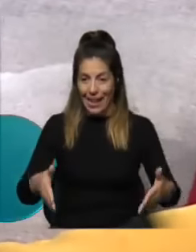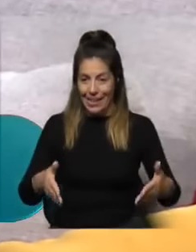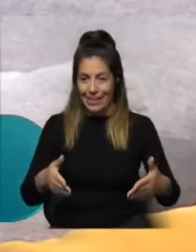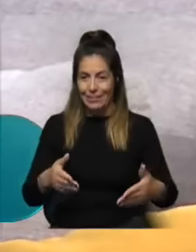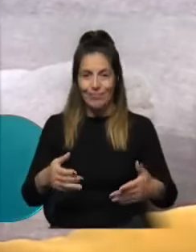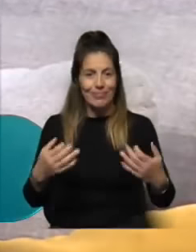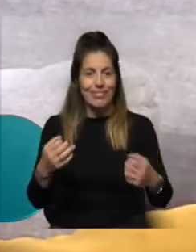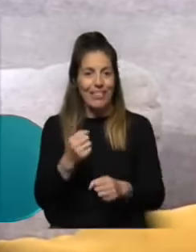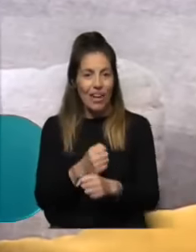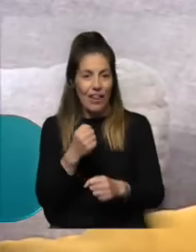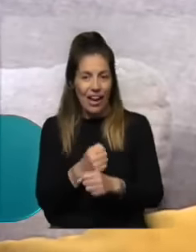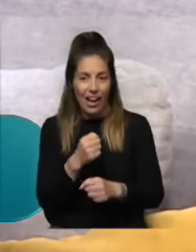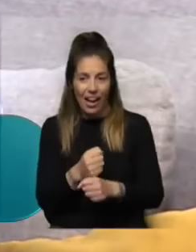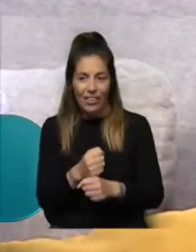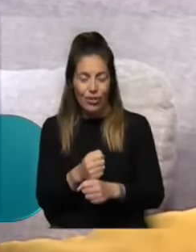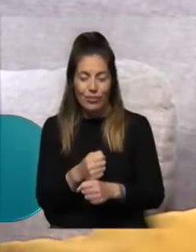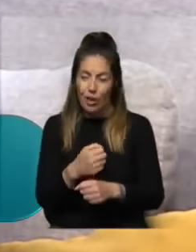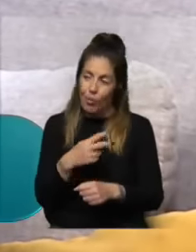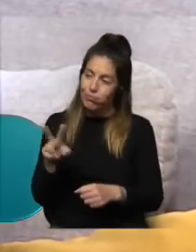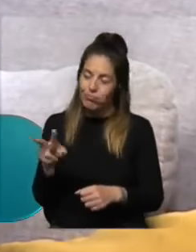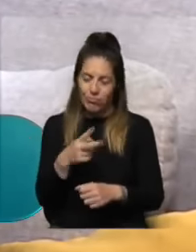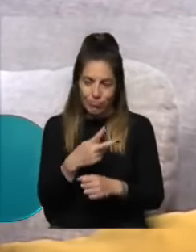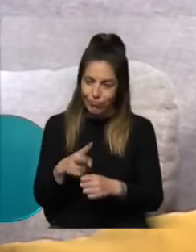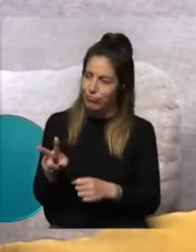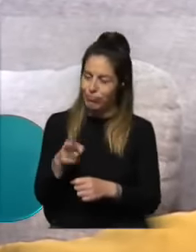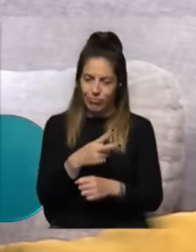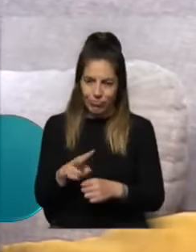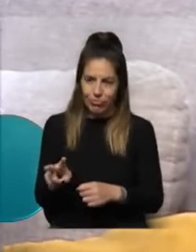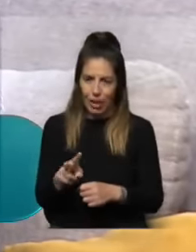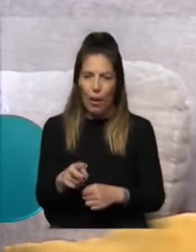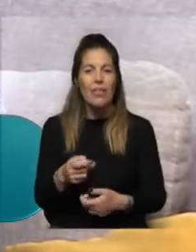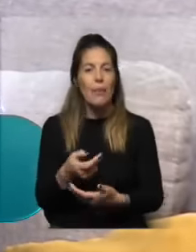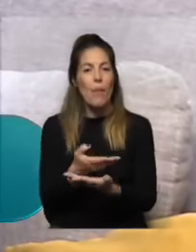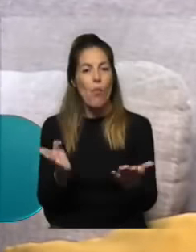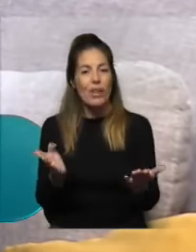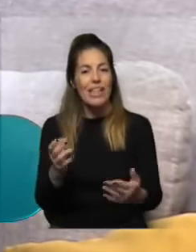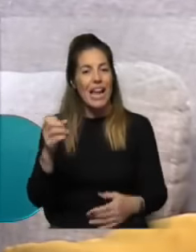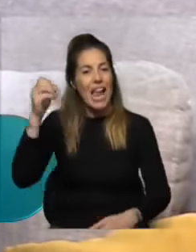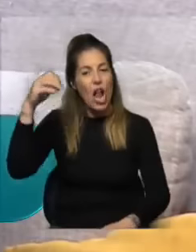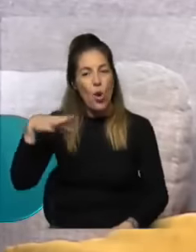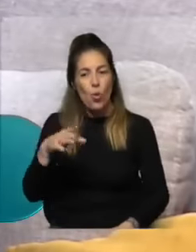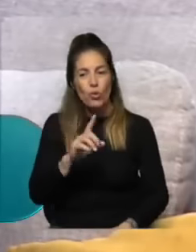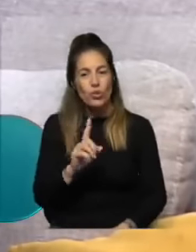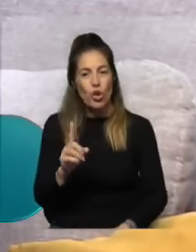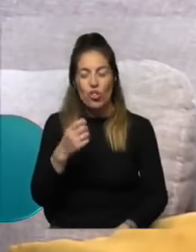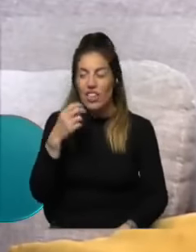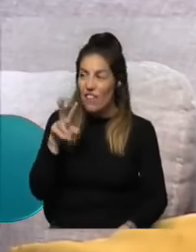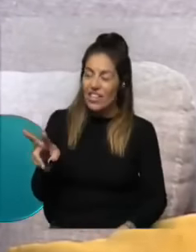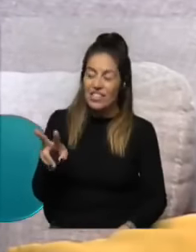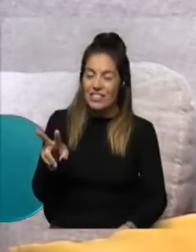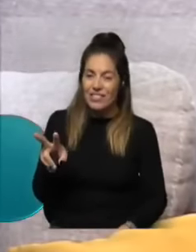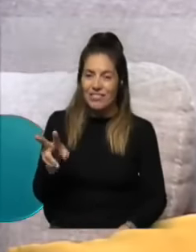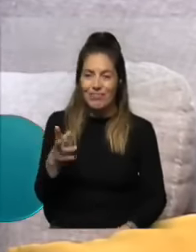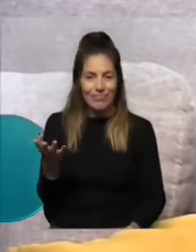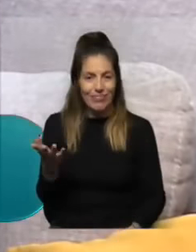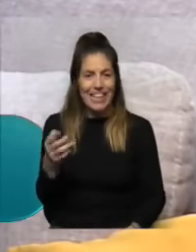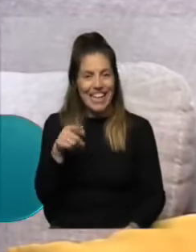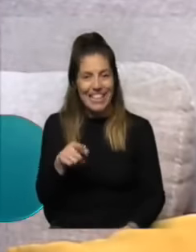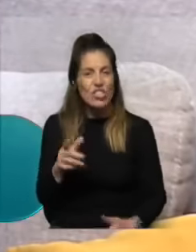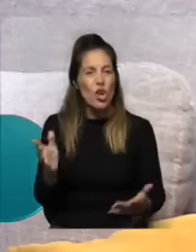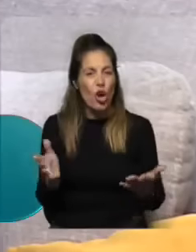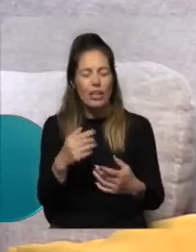estás trabajando y es un llamador permanente. El movimiento refleja la luz, lo que está reflejando, o te ves vos reflejado en el espejo, y eso